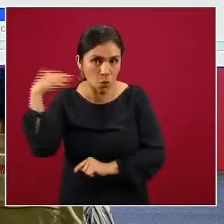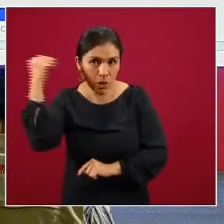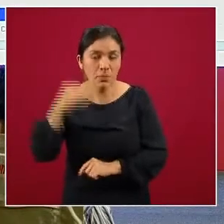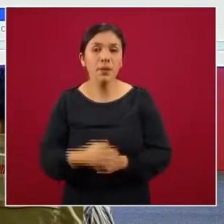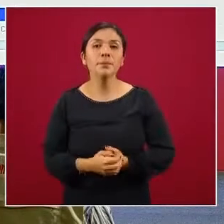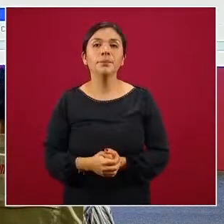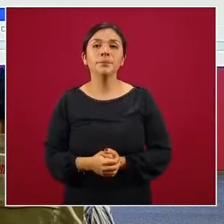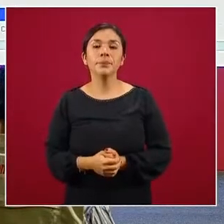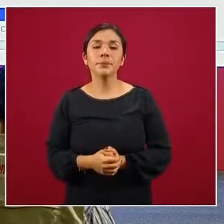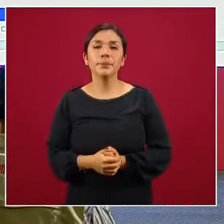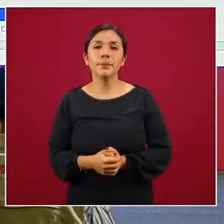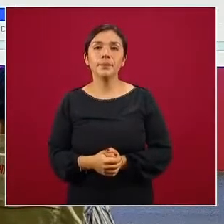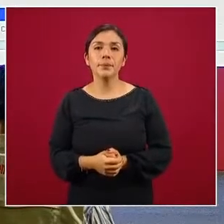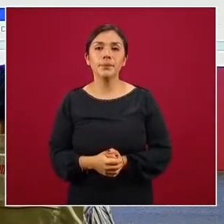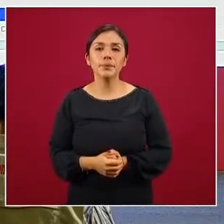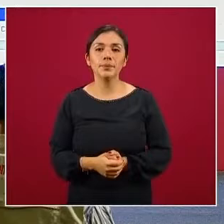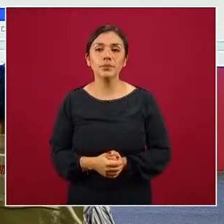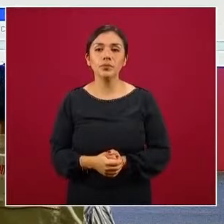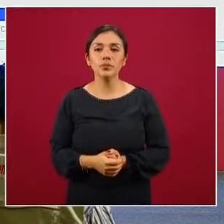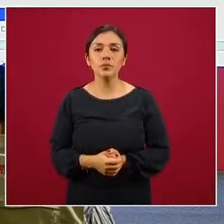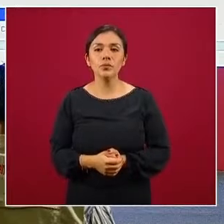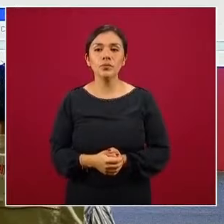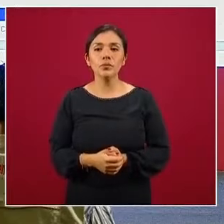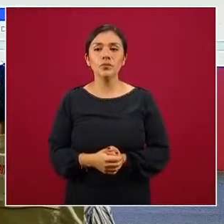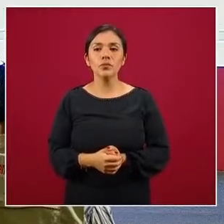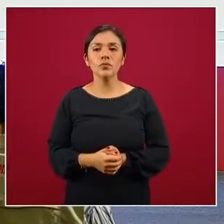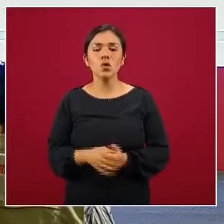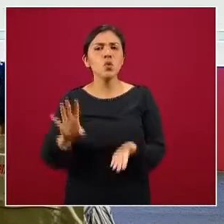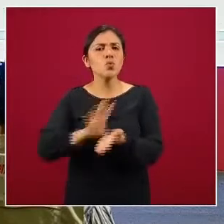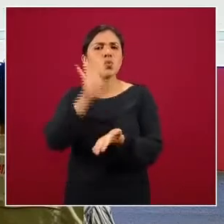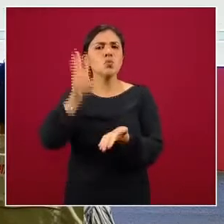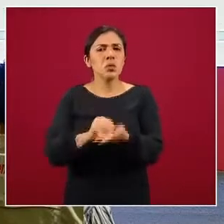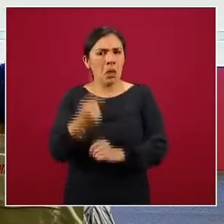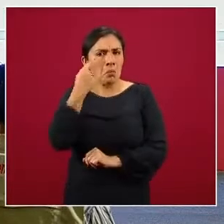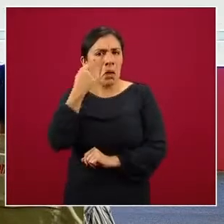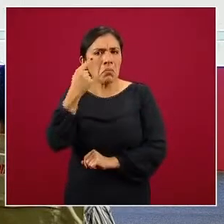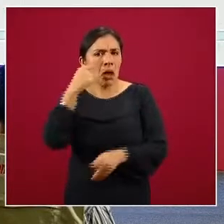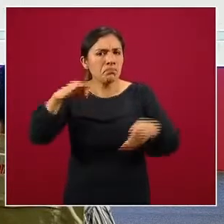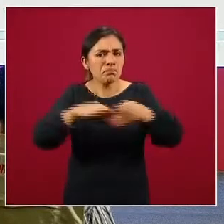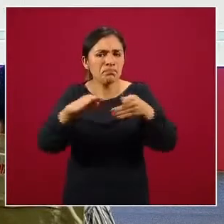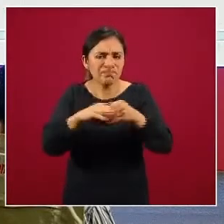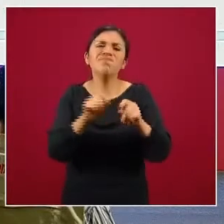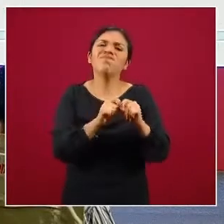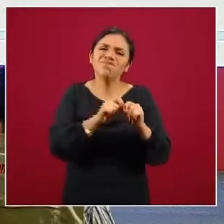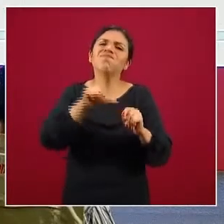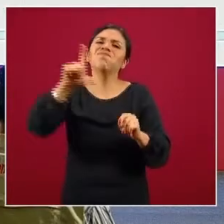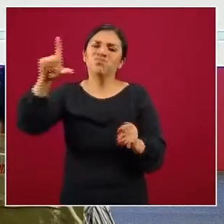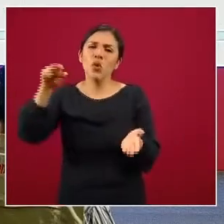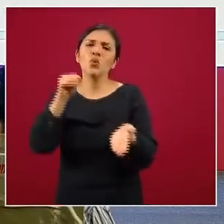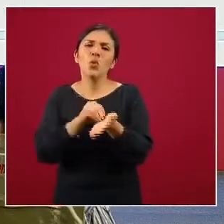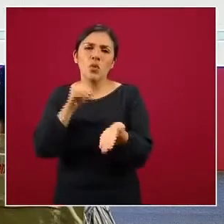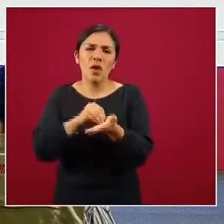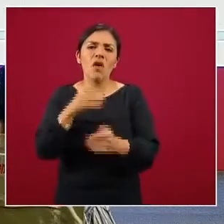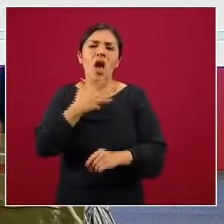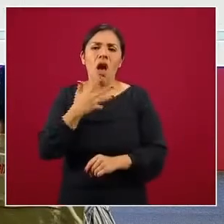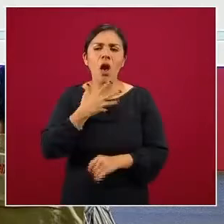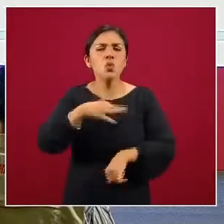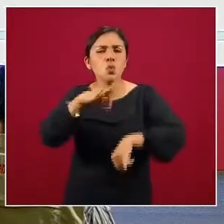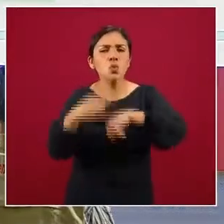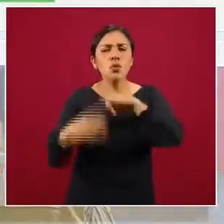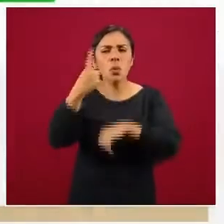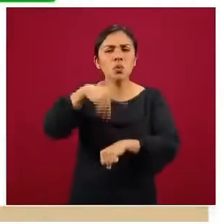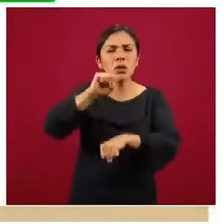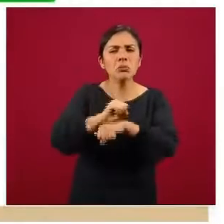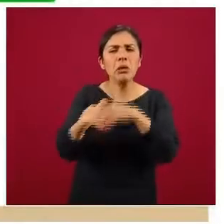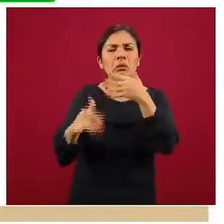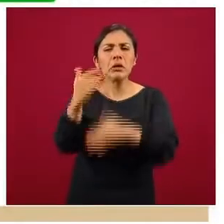ver la siguiente. La tendencia general es creciente, tenemos un crecimiento en la última semana